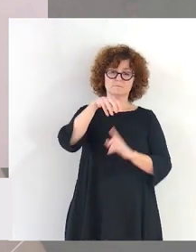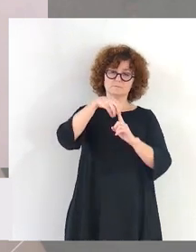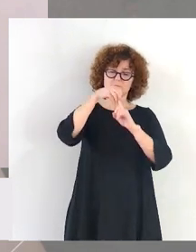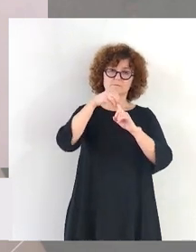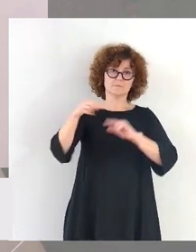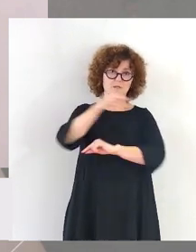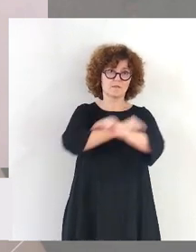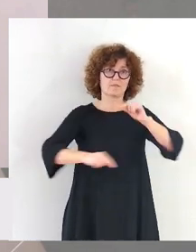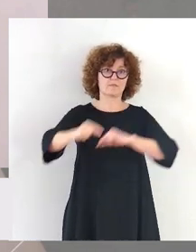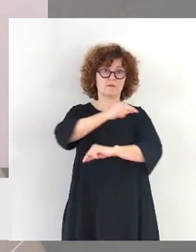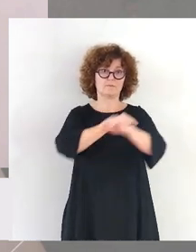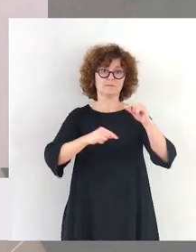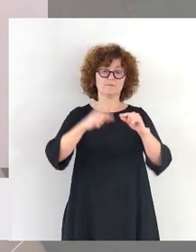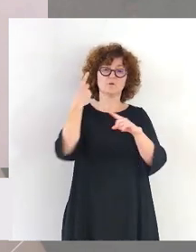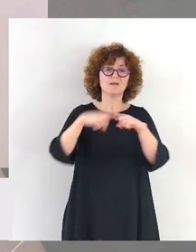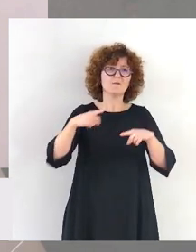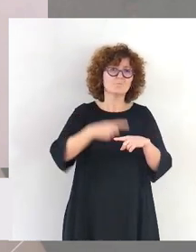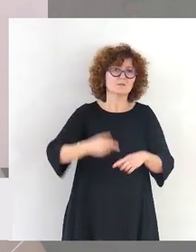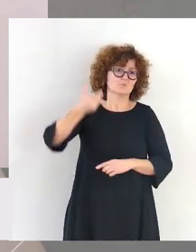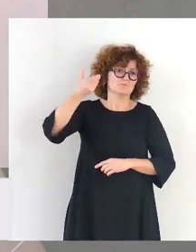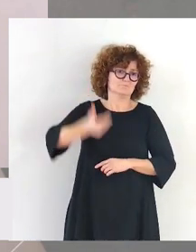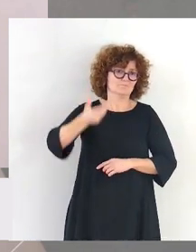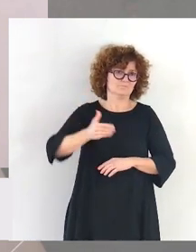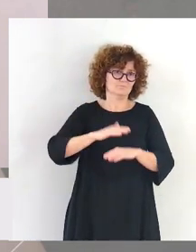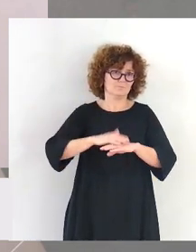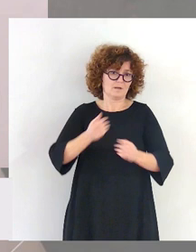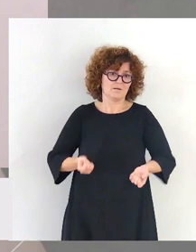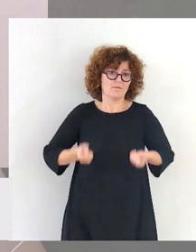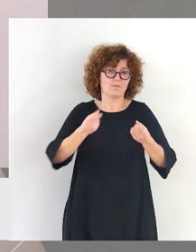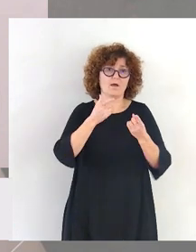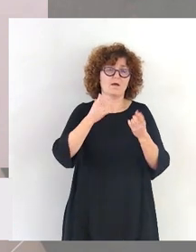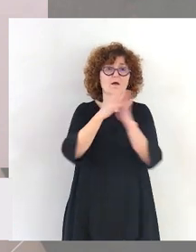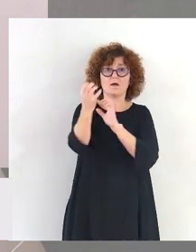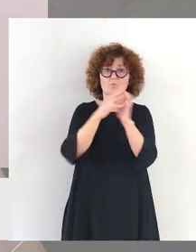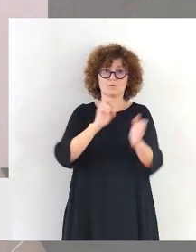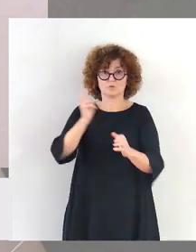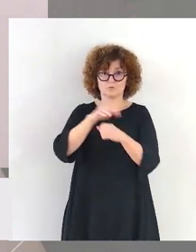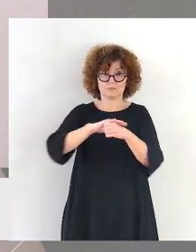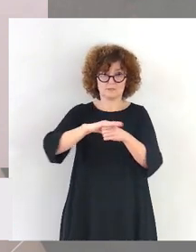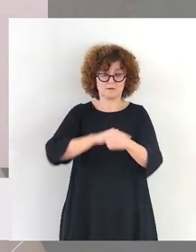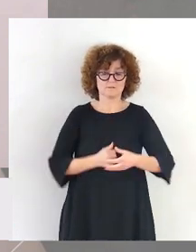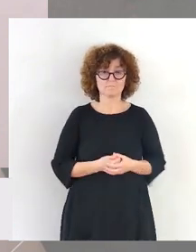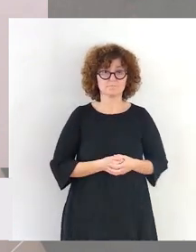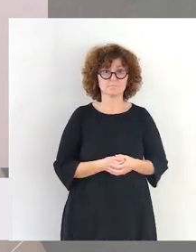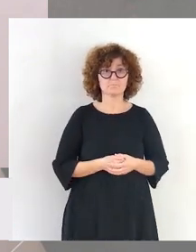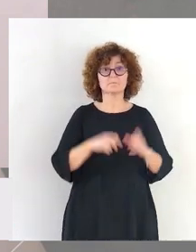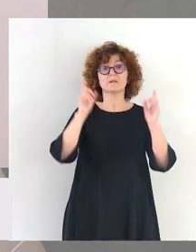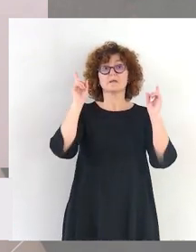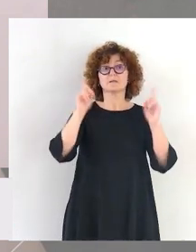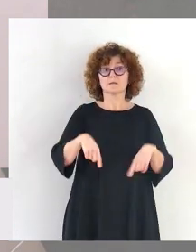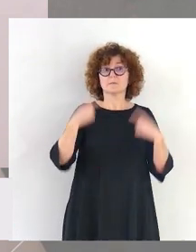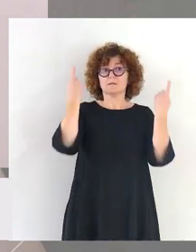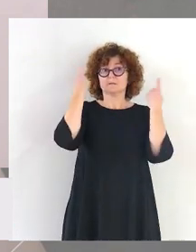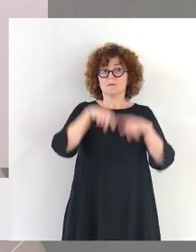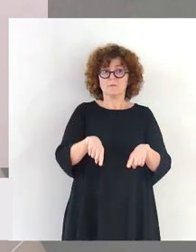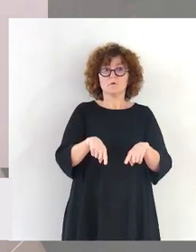discusión y será un elemento esencial para facilitar Los acuerdos en otras áreas también sabemos que es